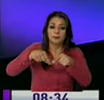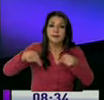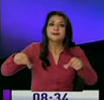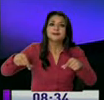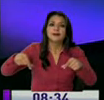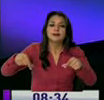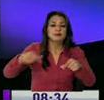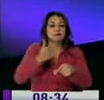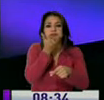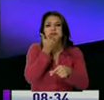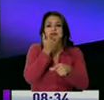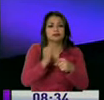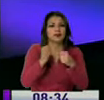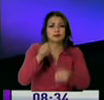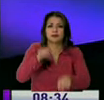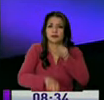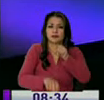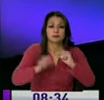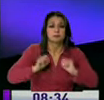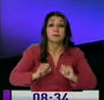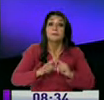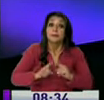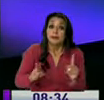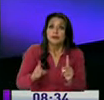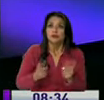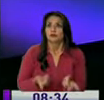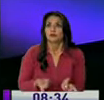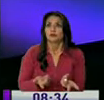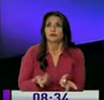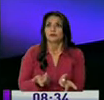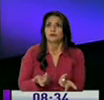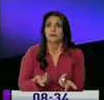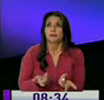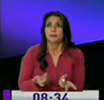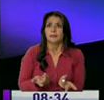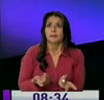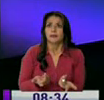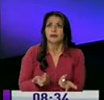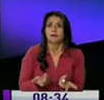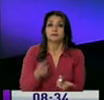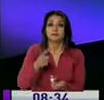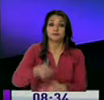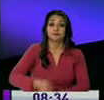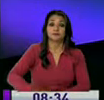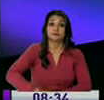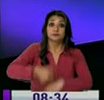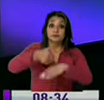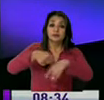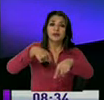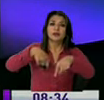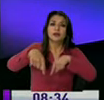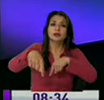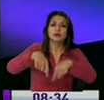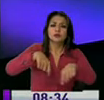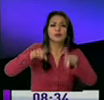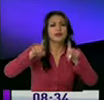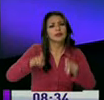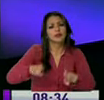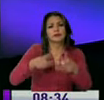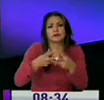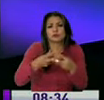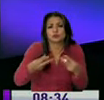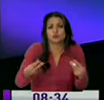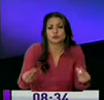malas condiciones, como están viendo. Pero más allá, si hablamos de que es el ente del tránsito en la ciudad, deberíamos tener